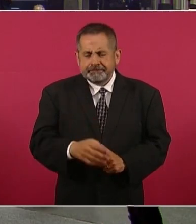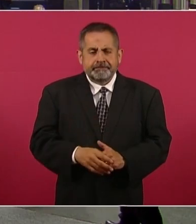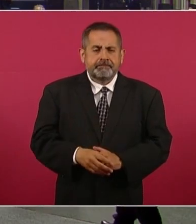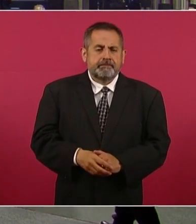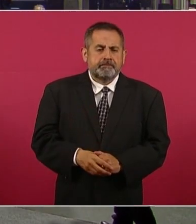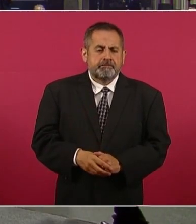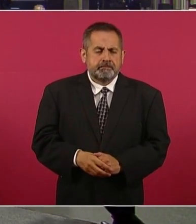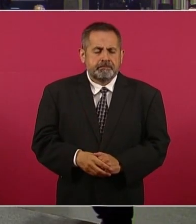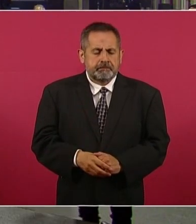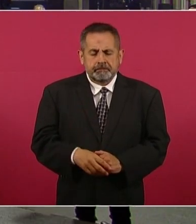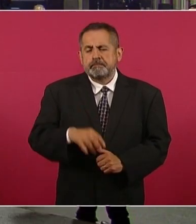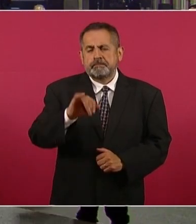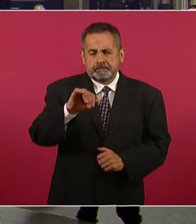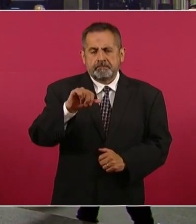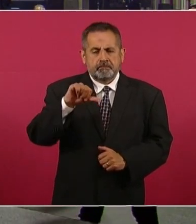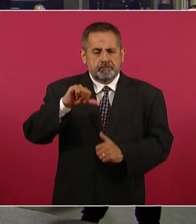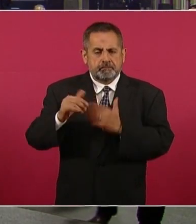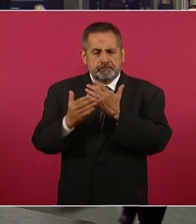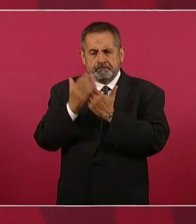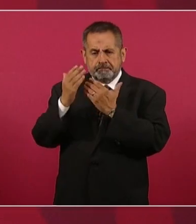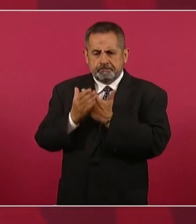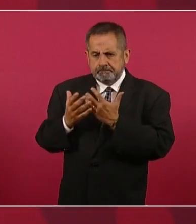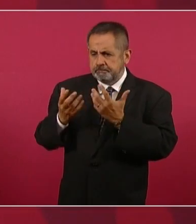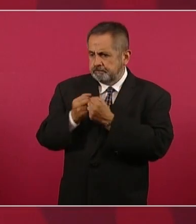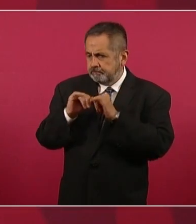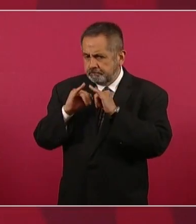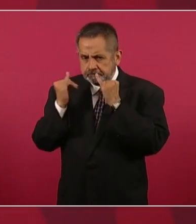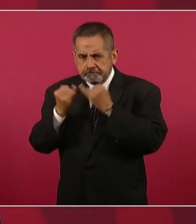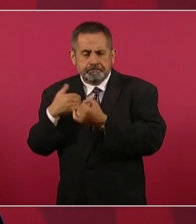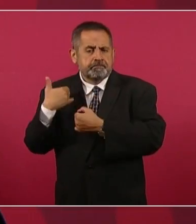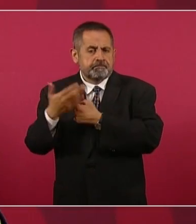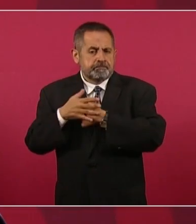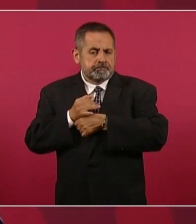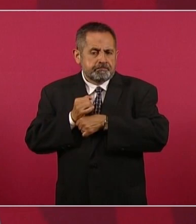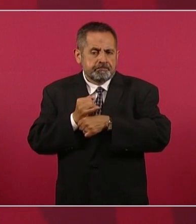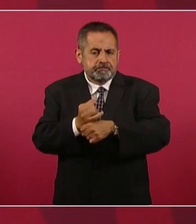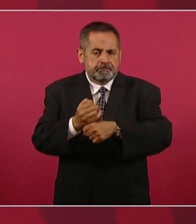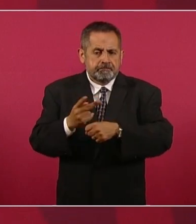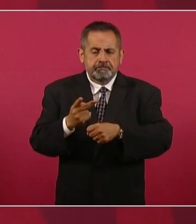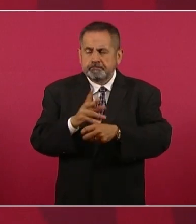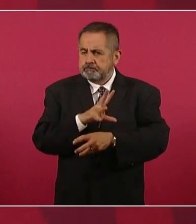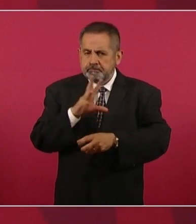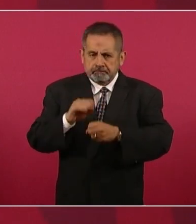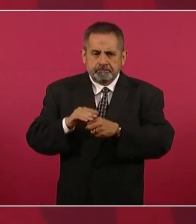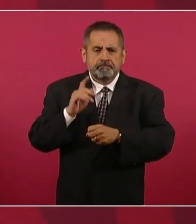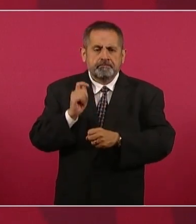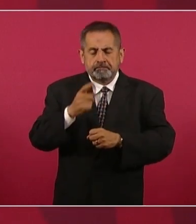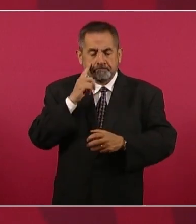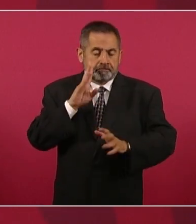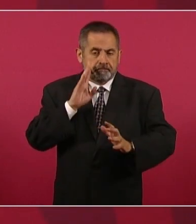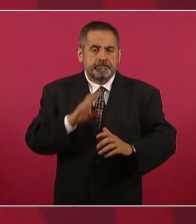Sí, se vio hoy en la mañana y se va a hacer la investigación completa.